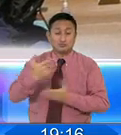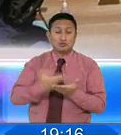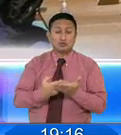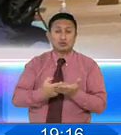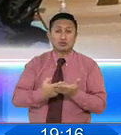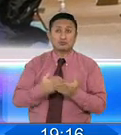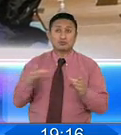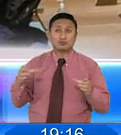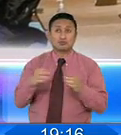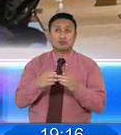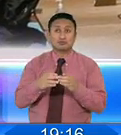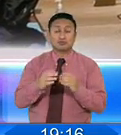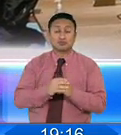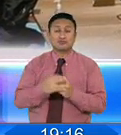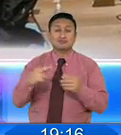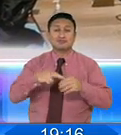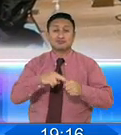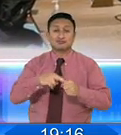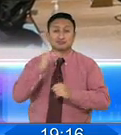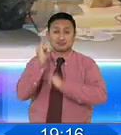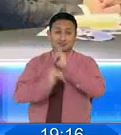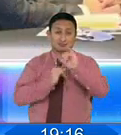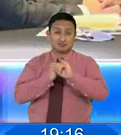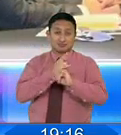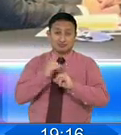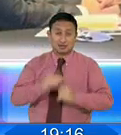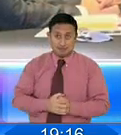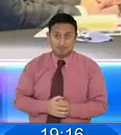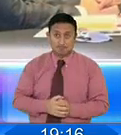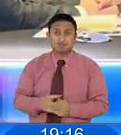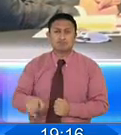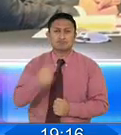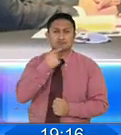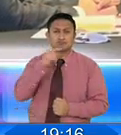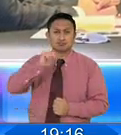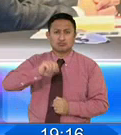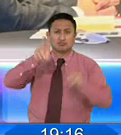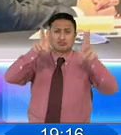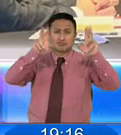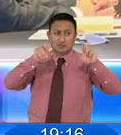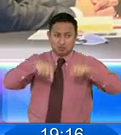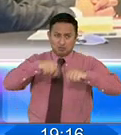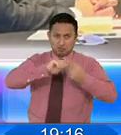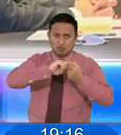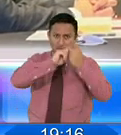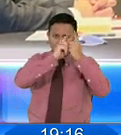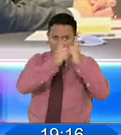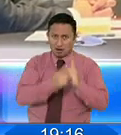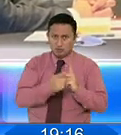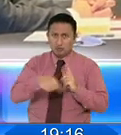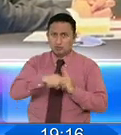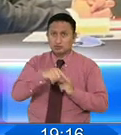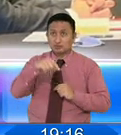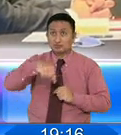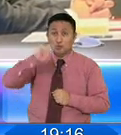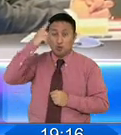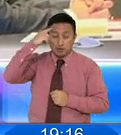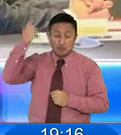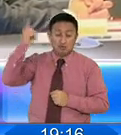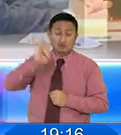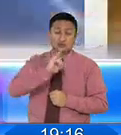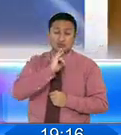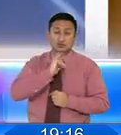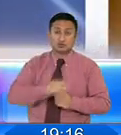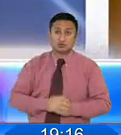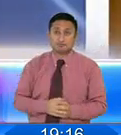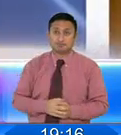del Comité de Relaciones Exteriores del Senado, con quienes profundizaron sobre posibles cambios institucionales dentro del gobierno norteamericano.